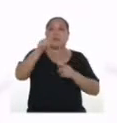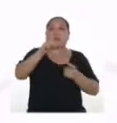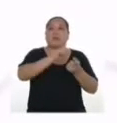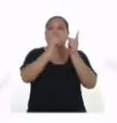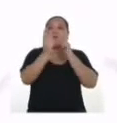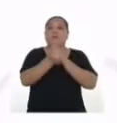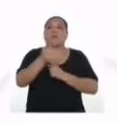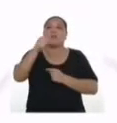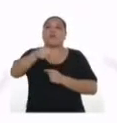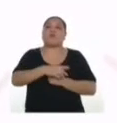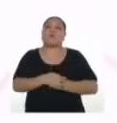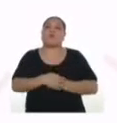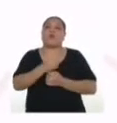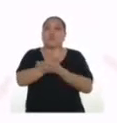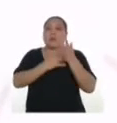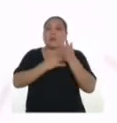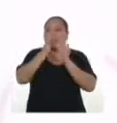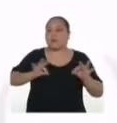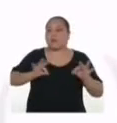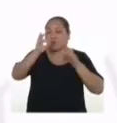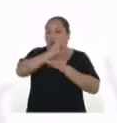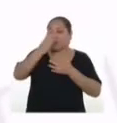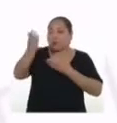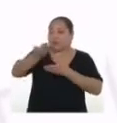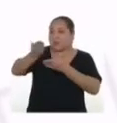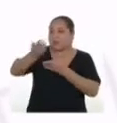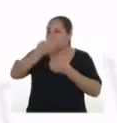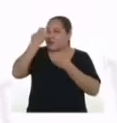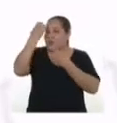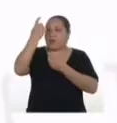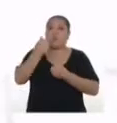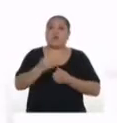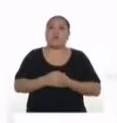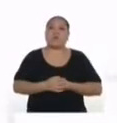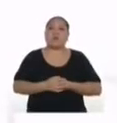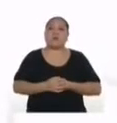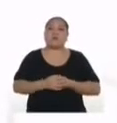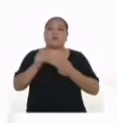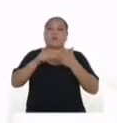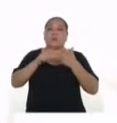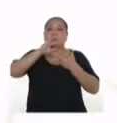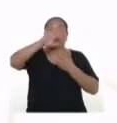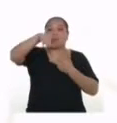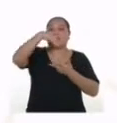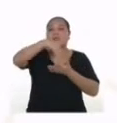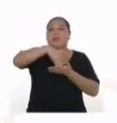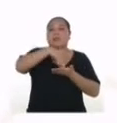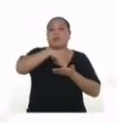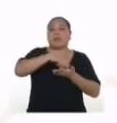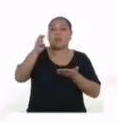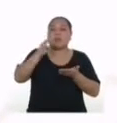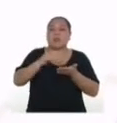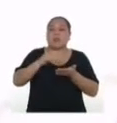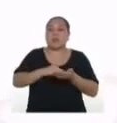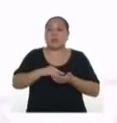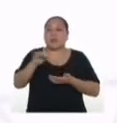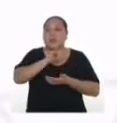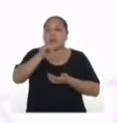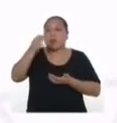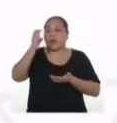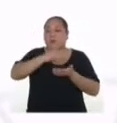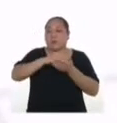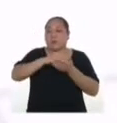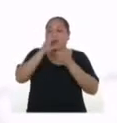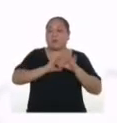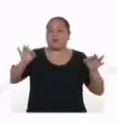Se convierte en un eje potencial de interrelación social y económica. En la centralidad, la idea más importante es